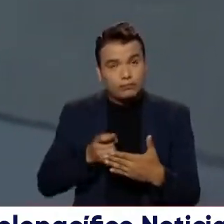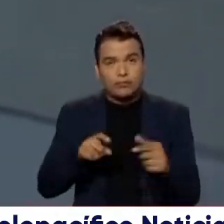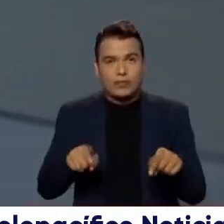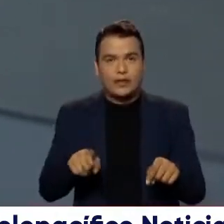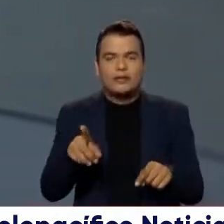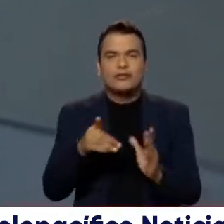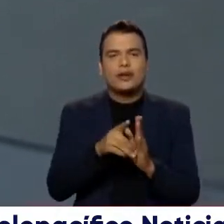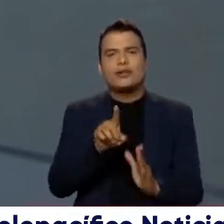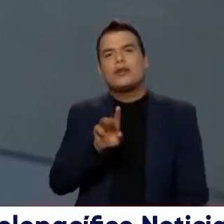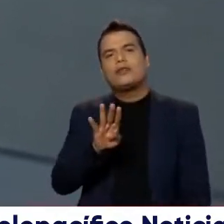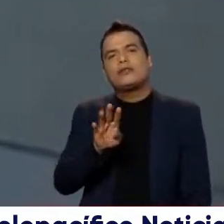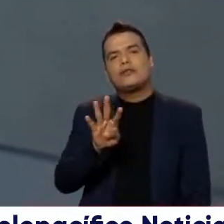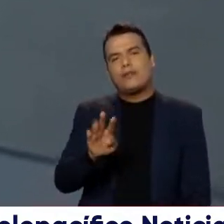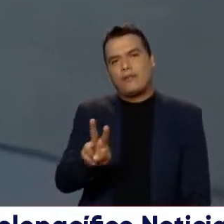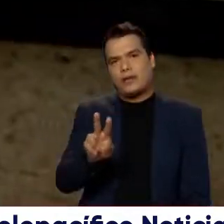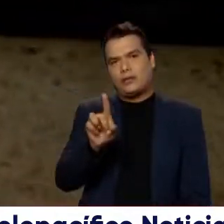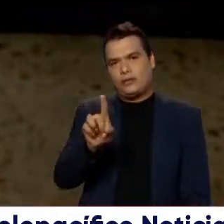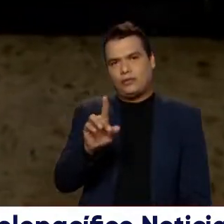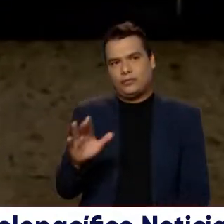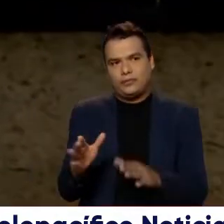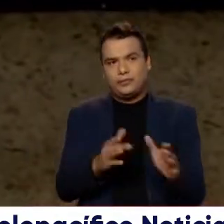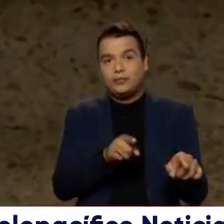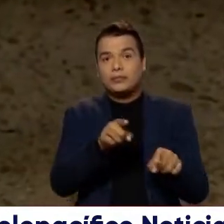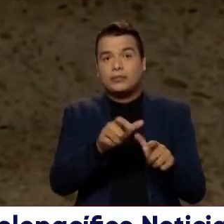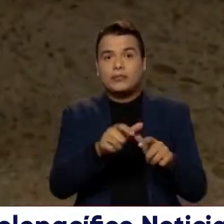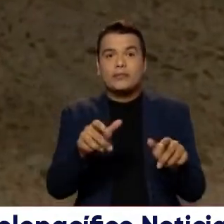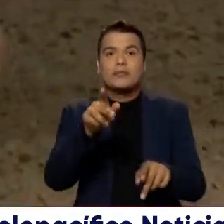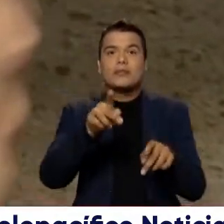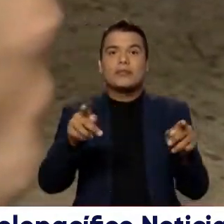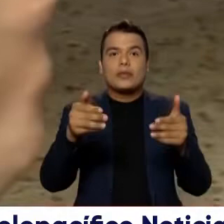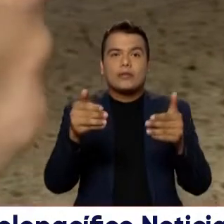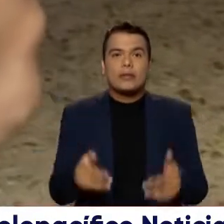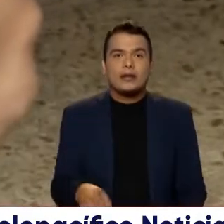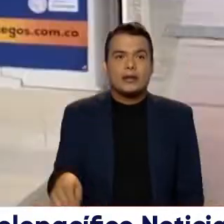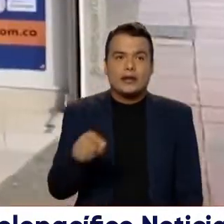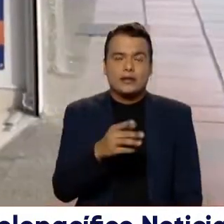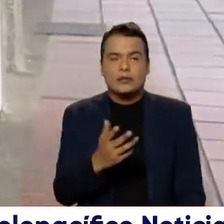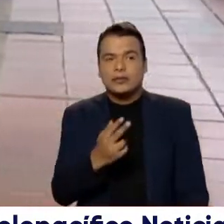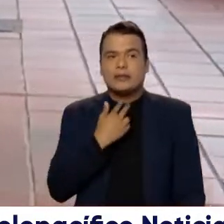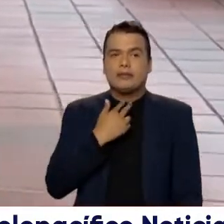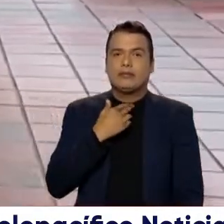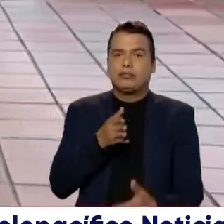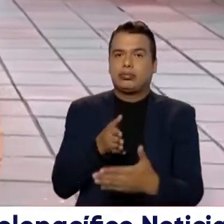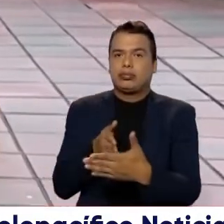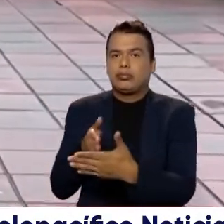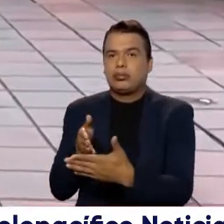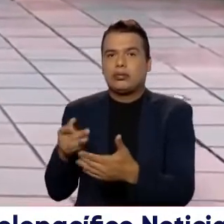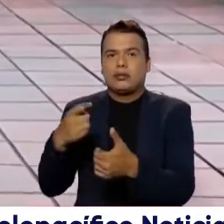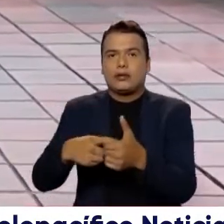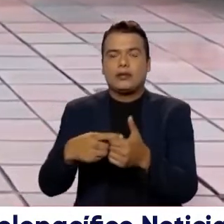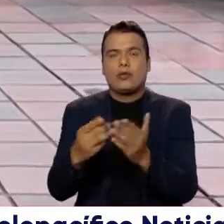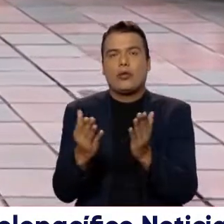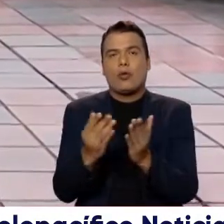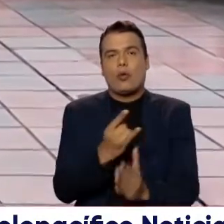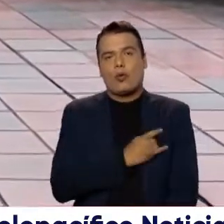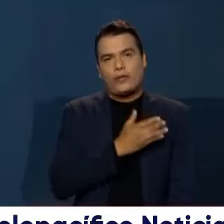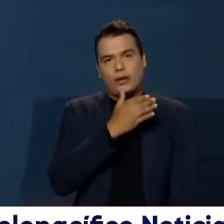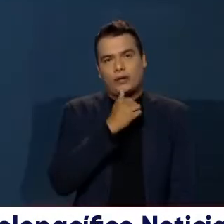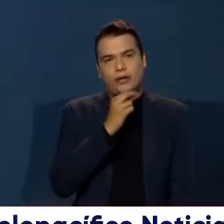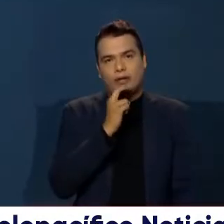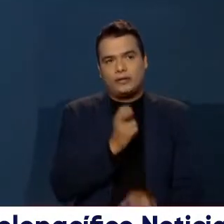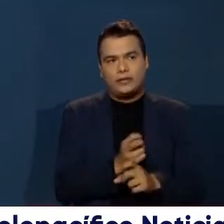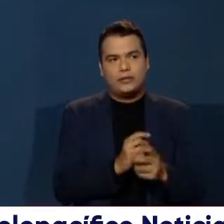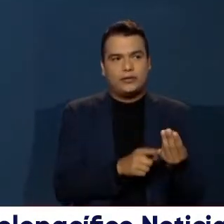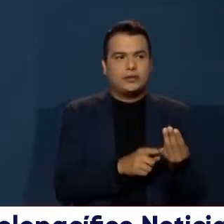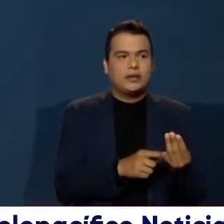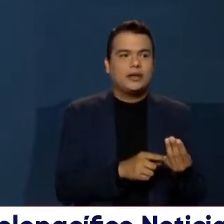Y este difícil acceso a la universidad ha generado que la oferta de trabajo sea mínima. De 100 personas diagnosticadas, solo 8